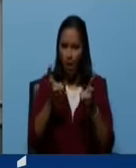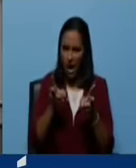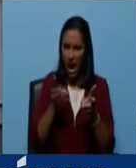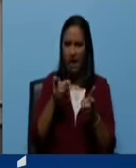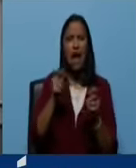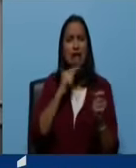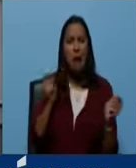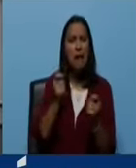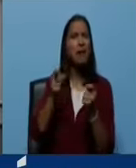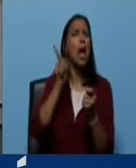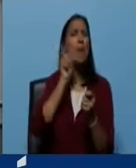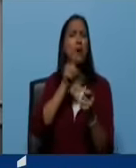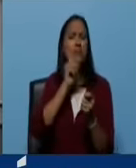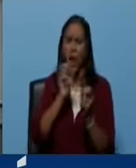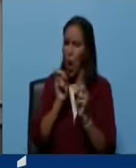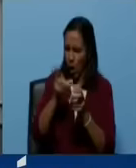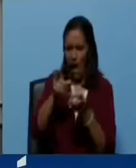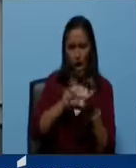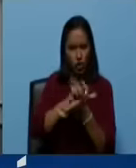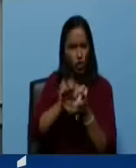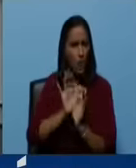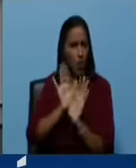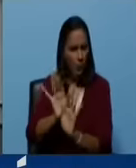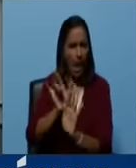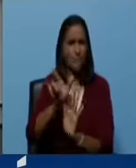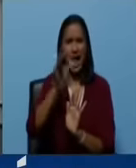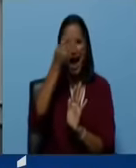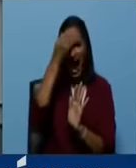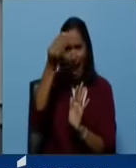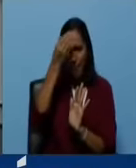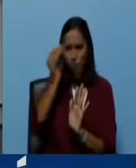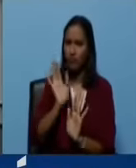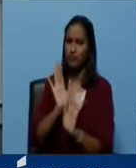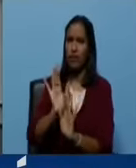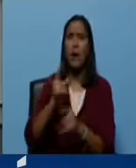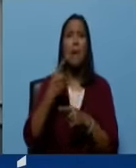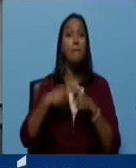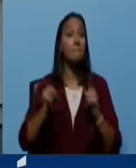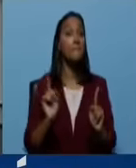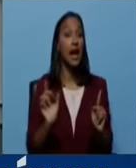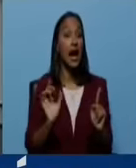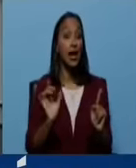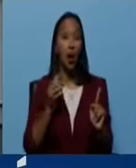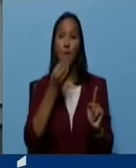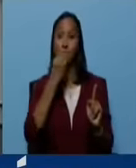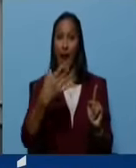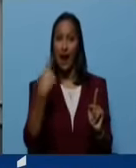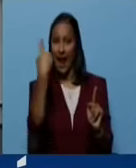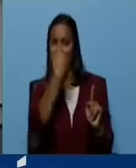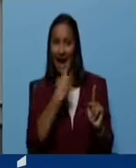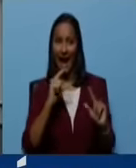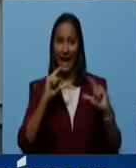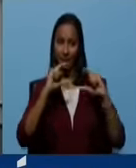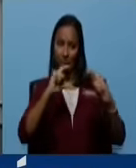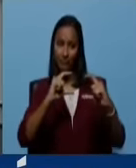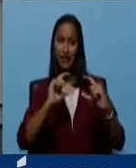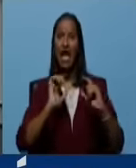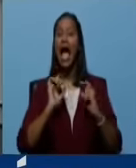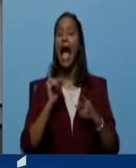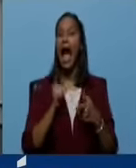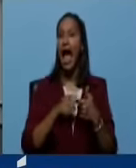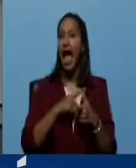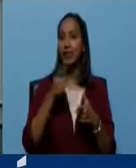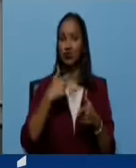problema. Pero no puede ser que eso fue bueno. Ah, pero entonces el poder electoral es malo cuando